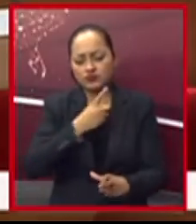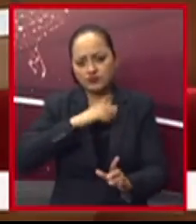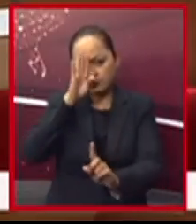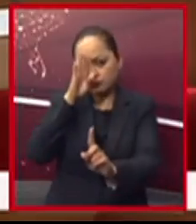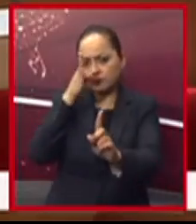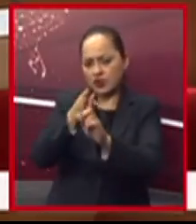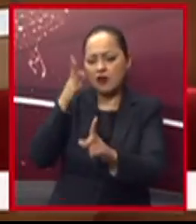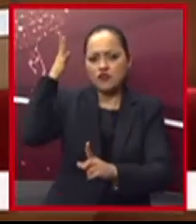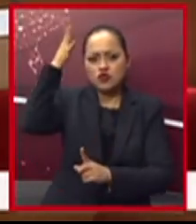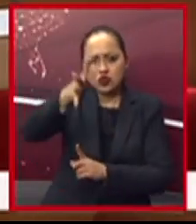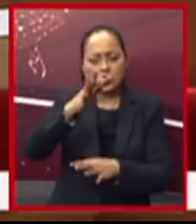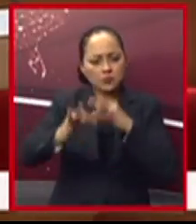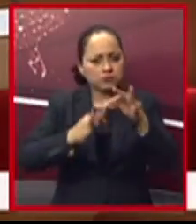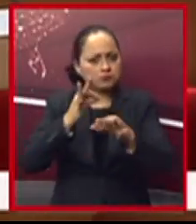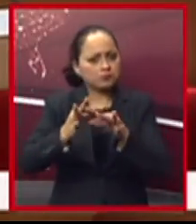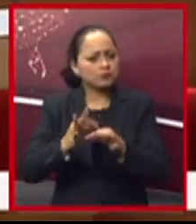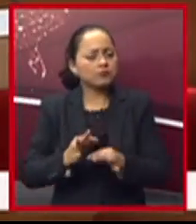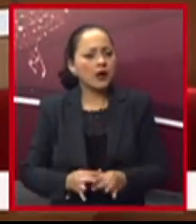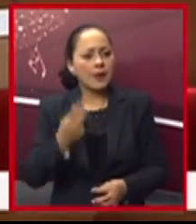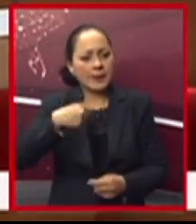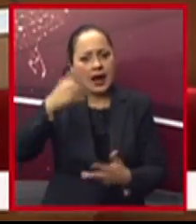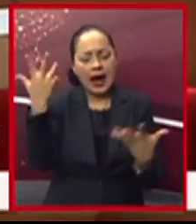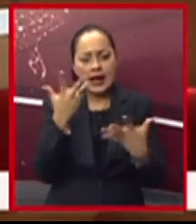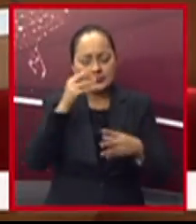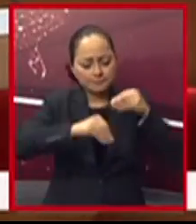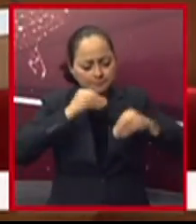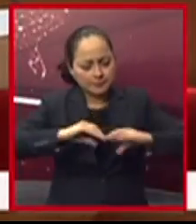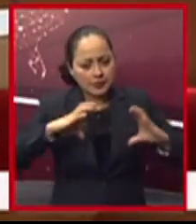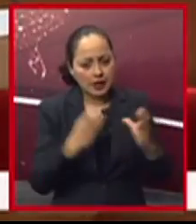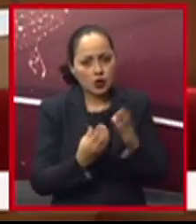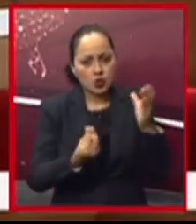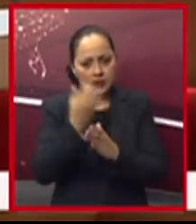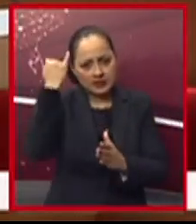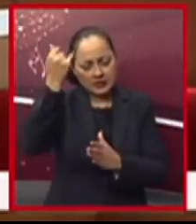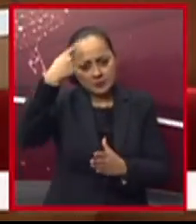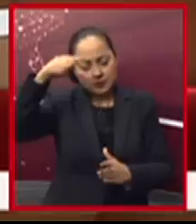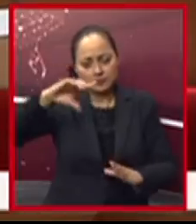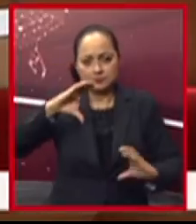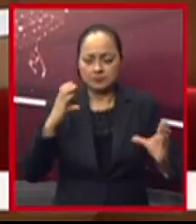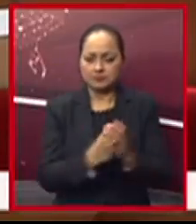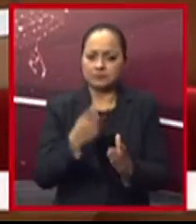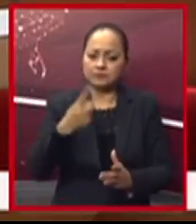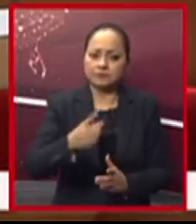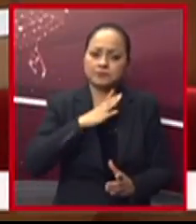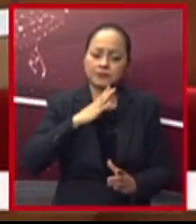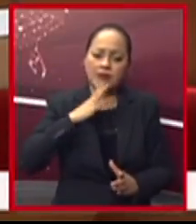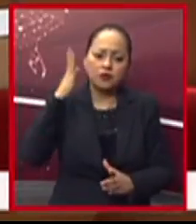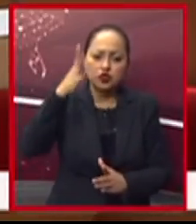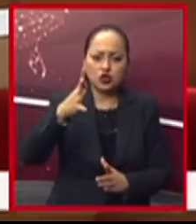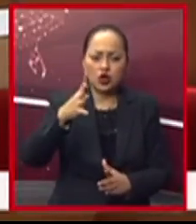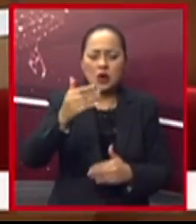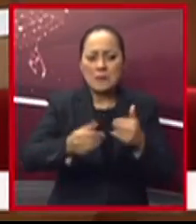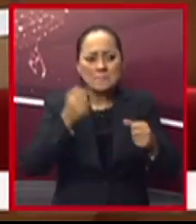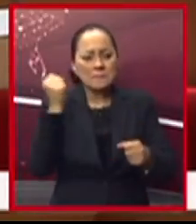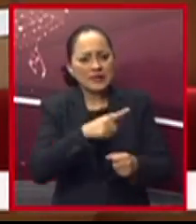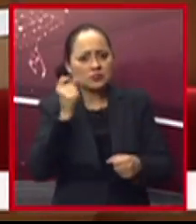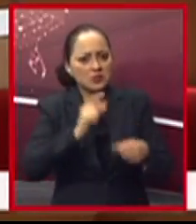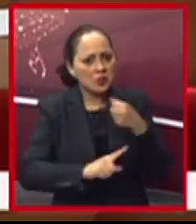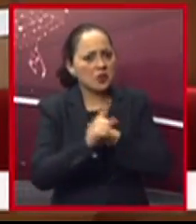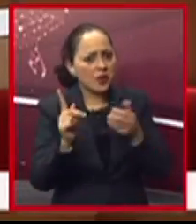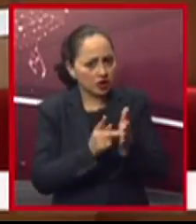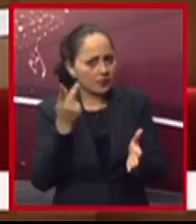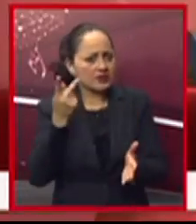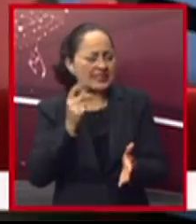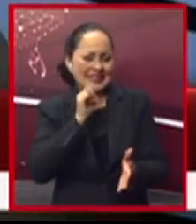visión de largo plazo para diseñar políticas públicas de largo aliento que eviten en el futuro volver a